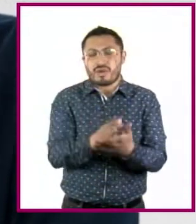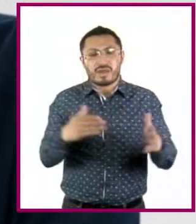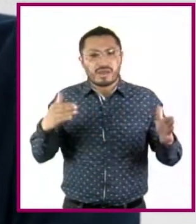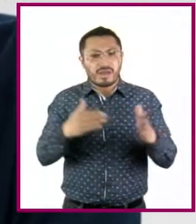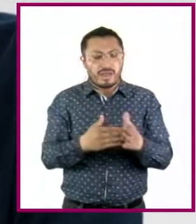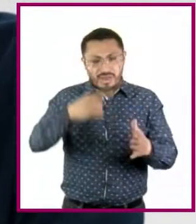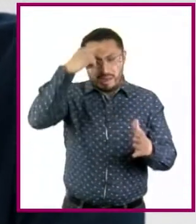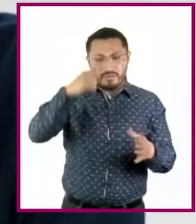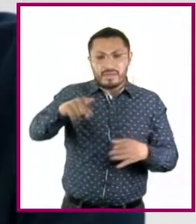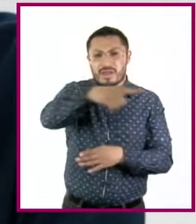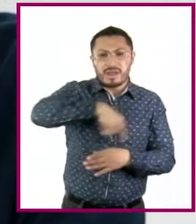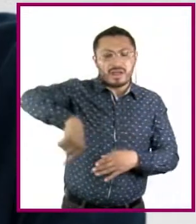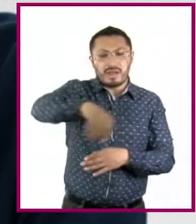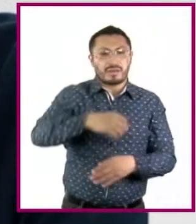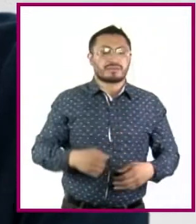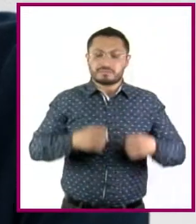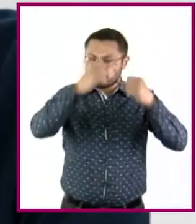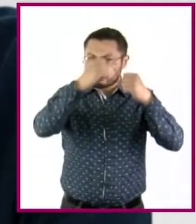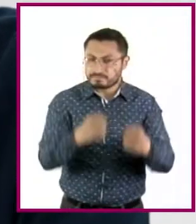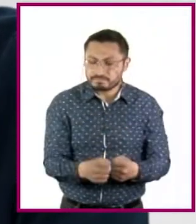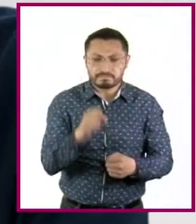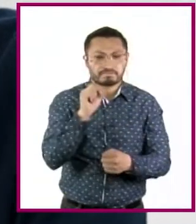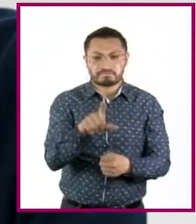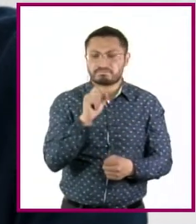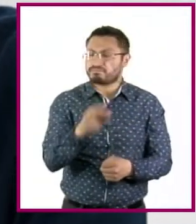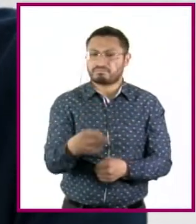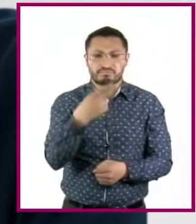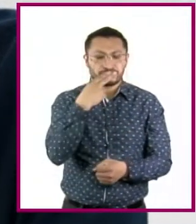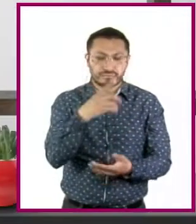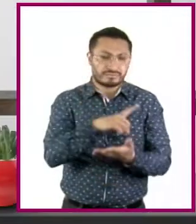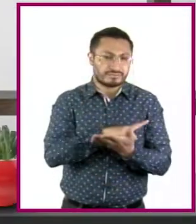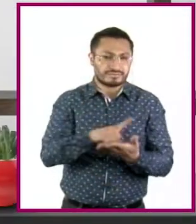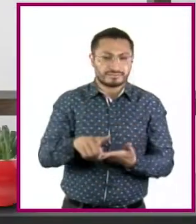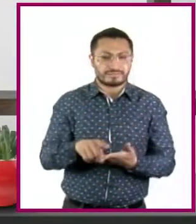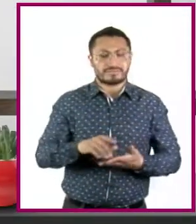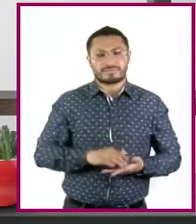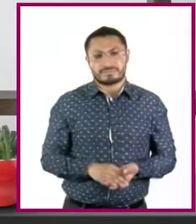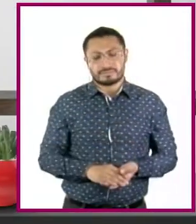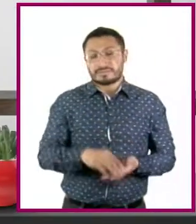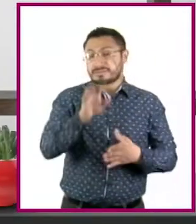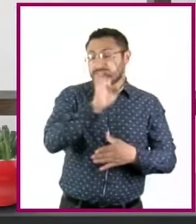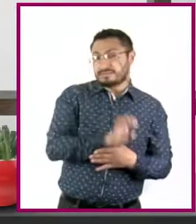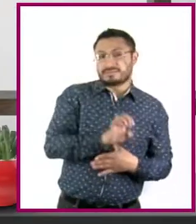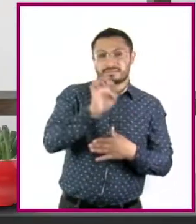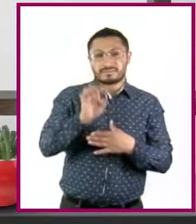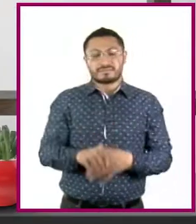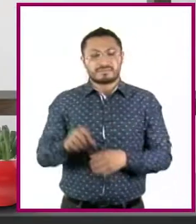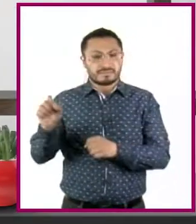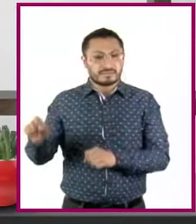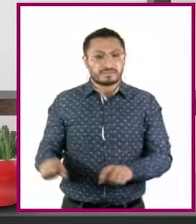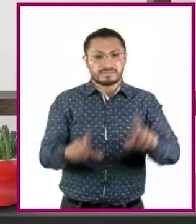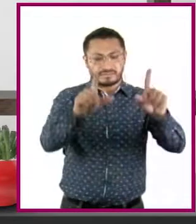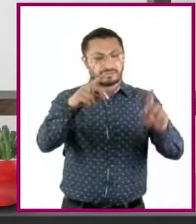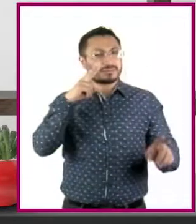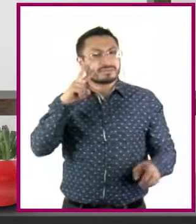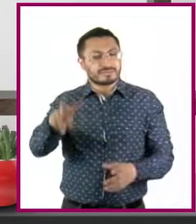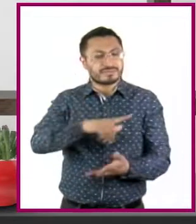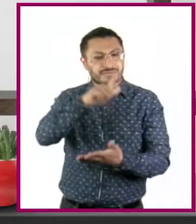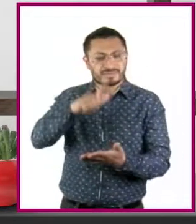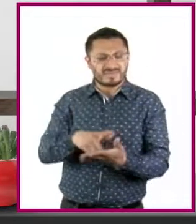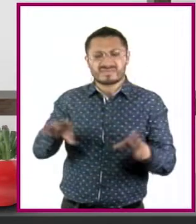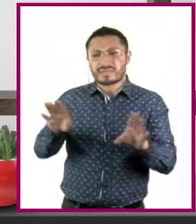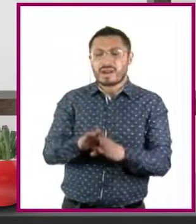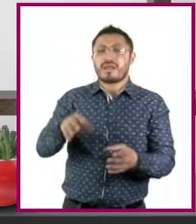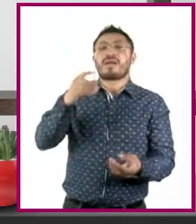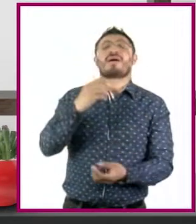a los demás miembros de la misma sociedad el goce de estos mismos derechos. Por lo tanto, la Declaración ve a la ley como una expresión